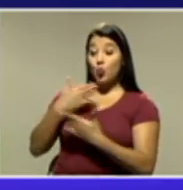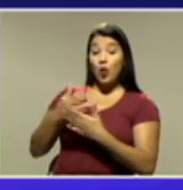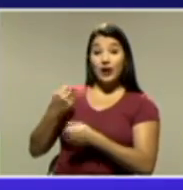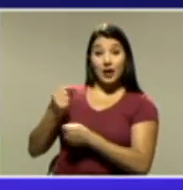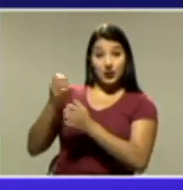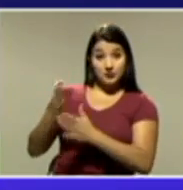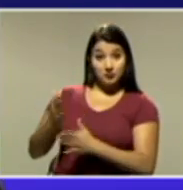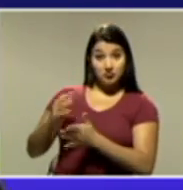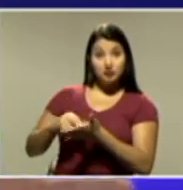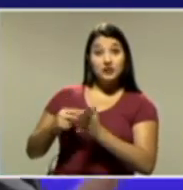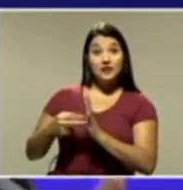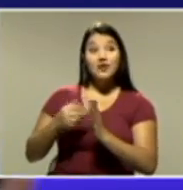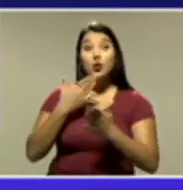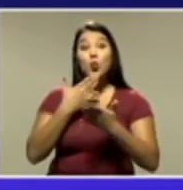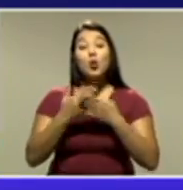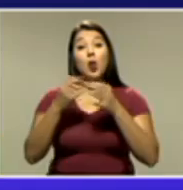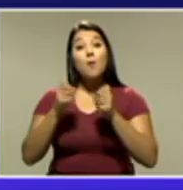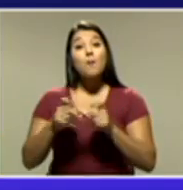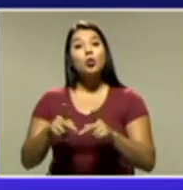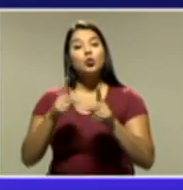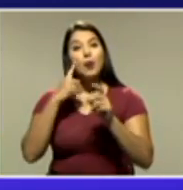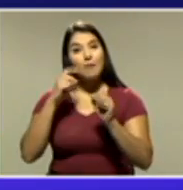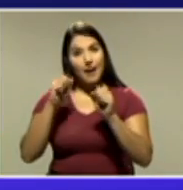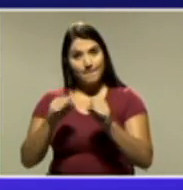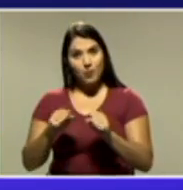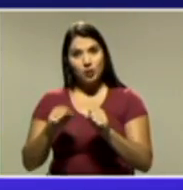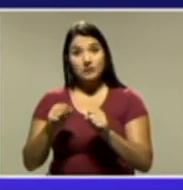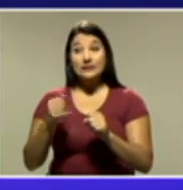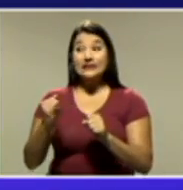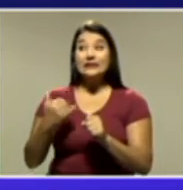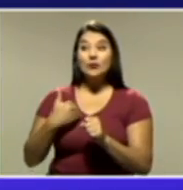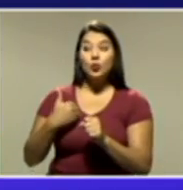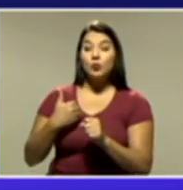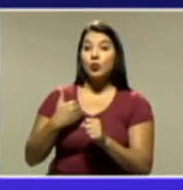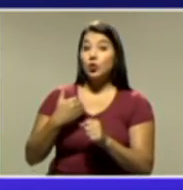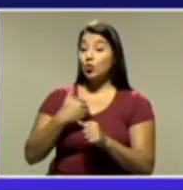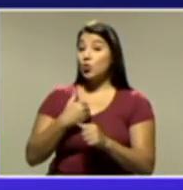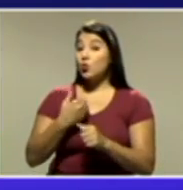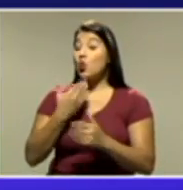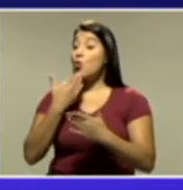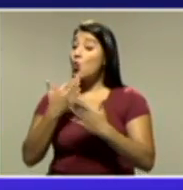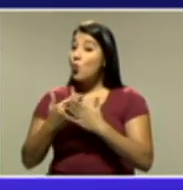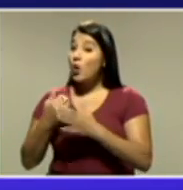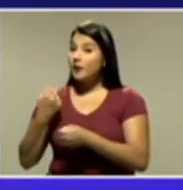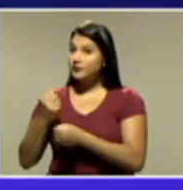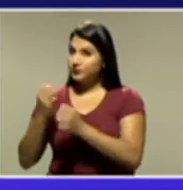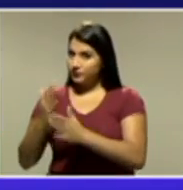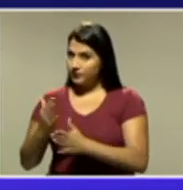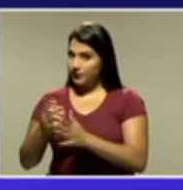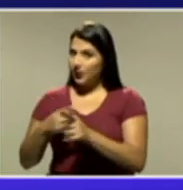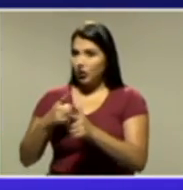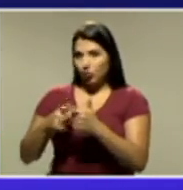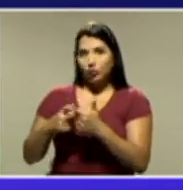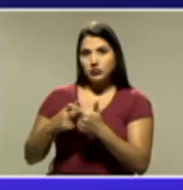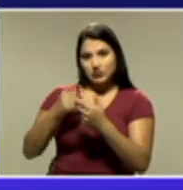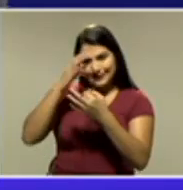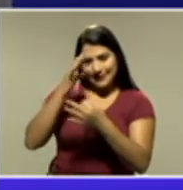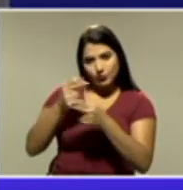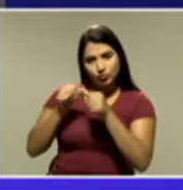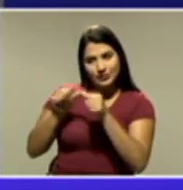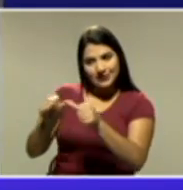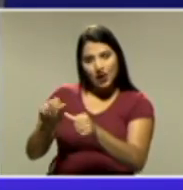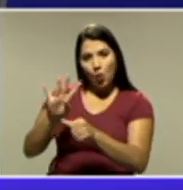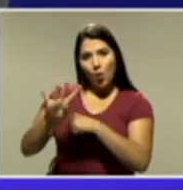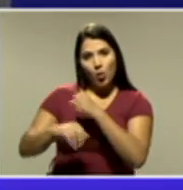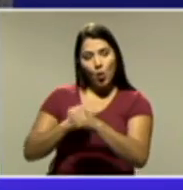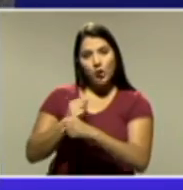una oportunidad para mantenerlo a cargo 4 años más, pero si la gestión no ha sido buena, el poder de nuestros votos puede